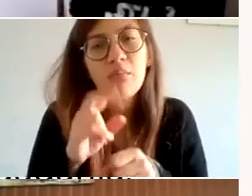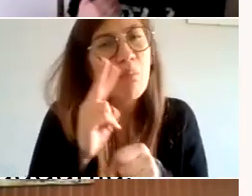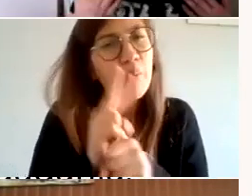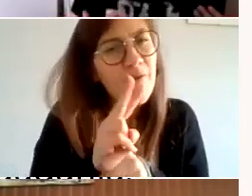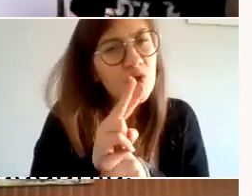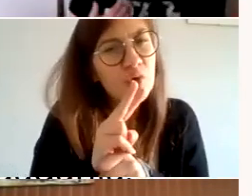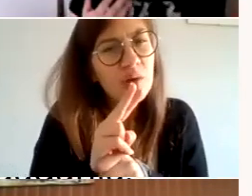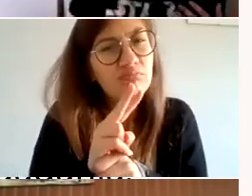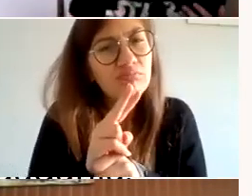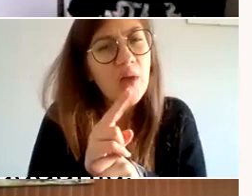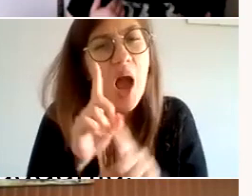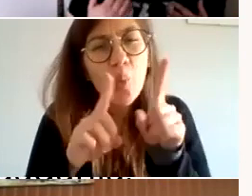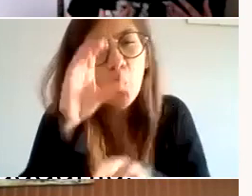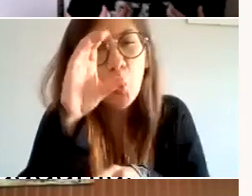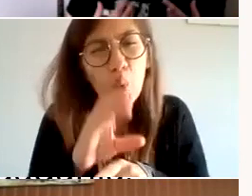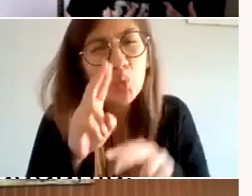ahí